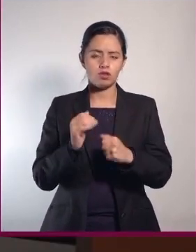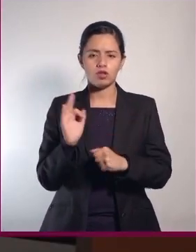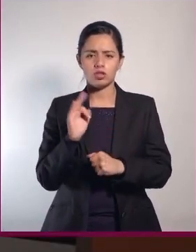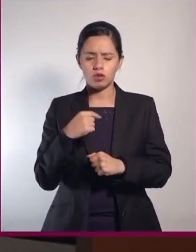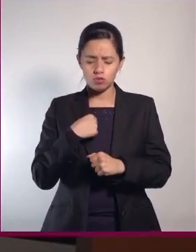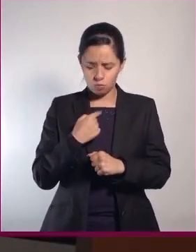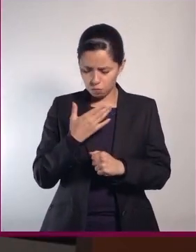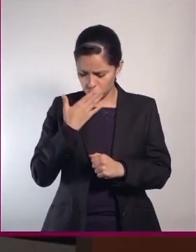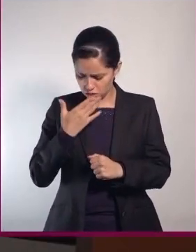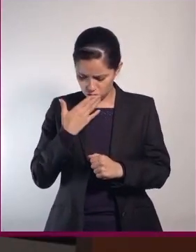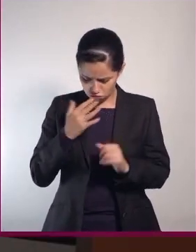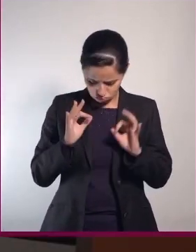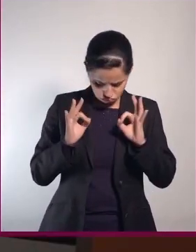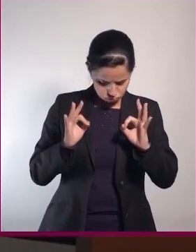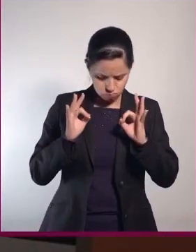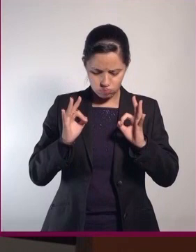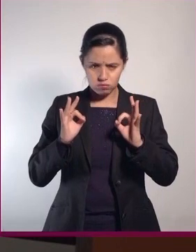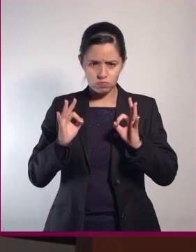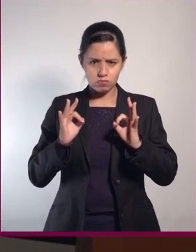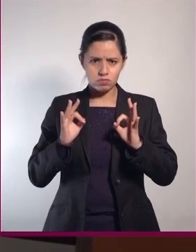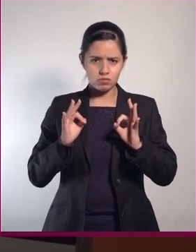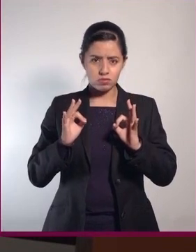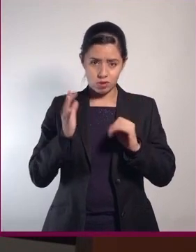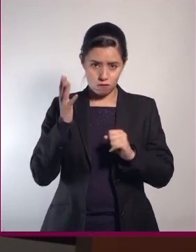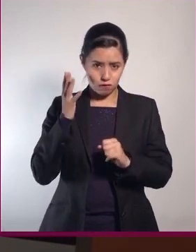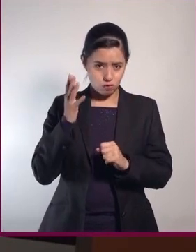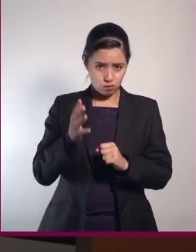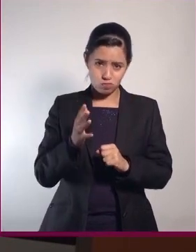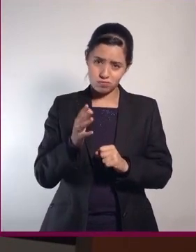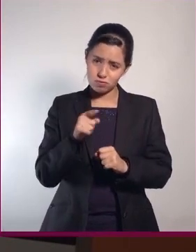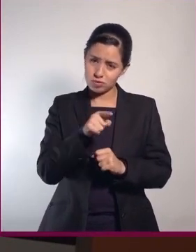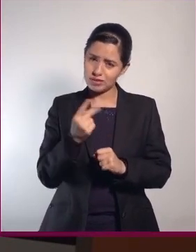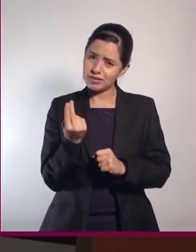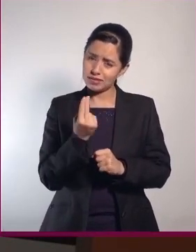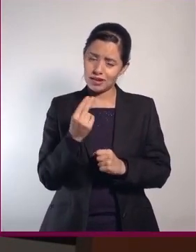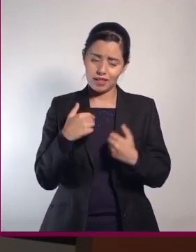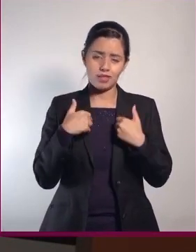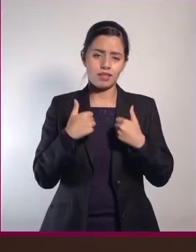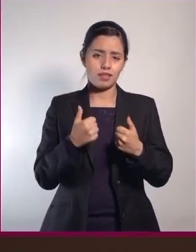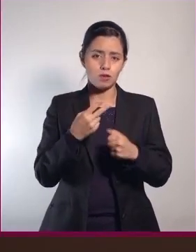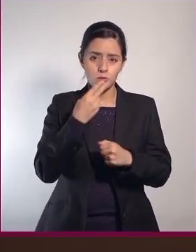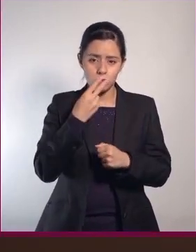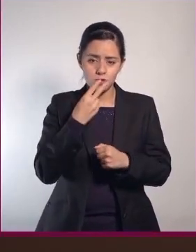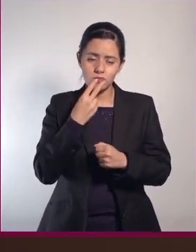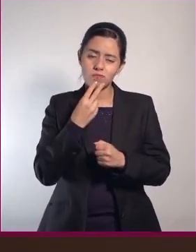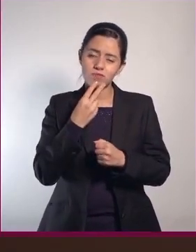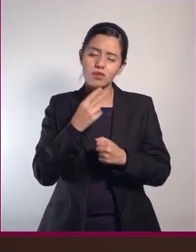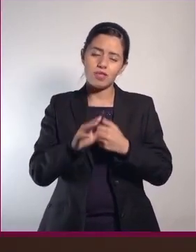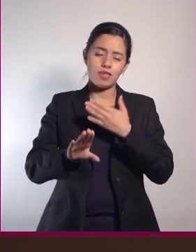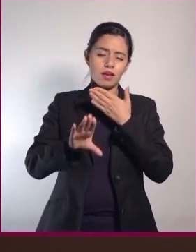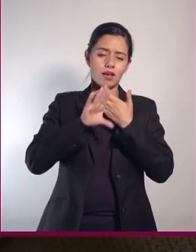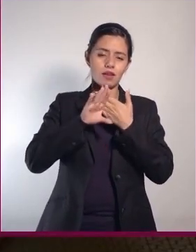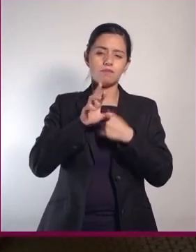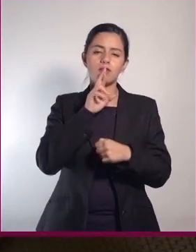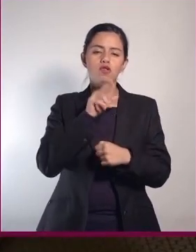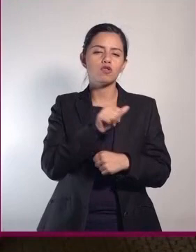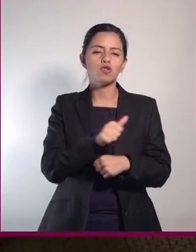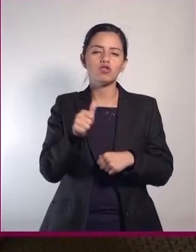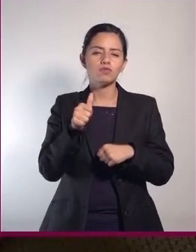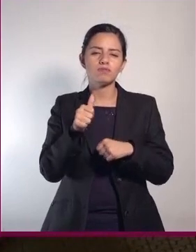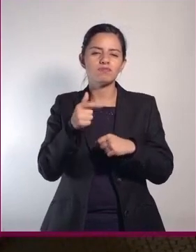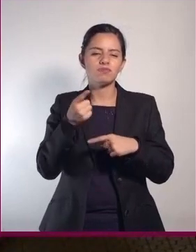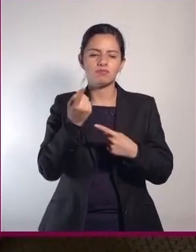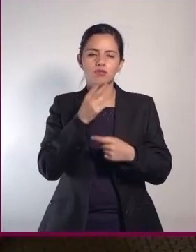problema actual, que a futuro el cigarro me va a hacer demasiado daño. Entonces el consejo es dejarlo, buscar otras actividades, hacer